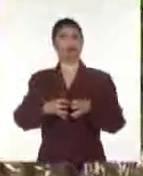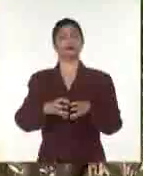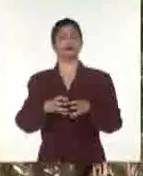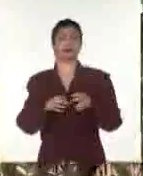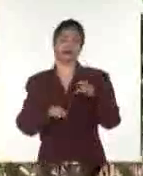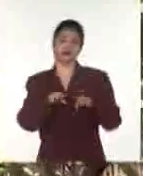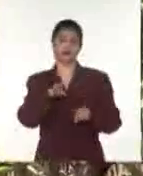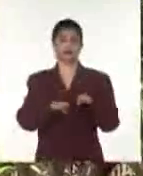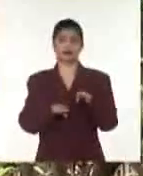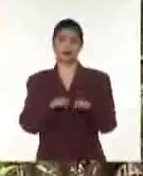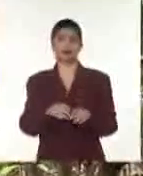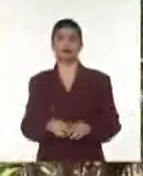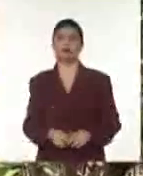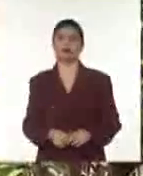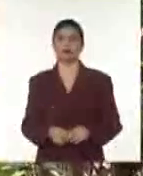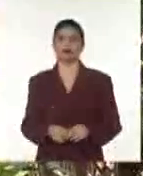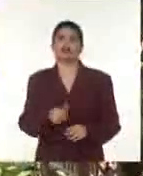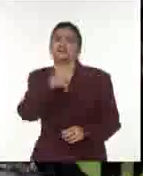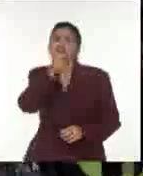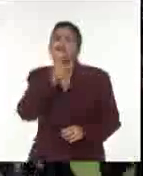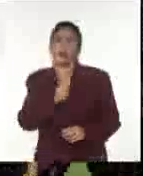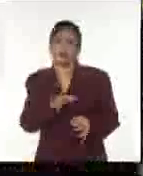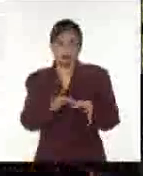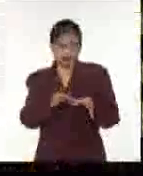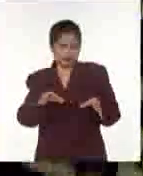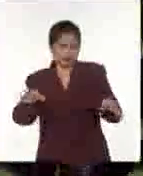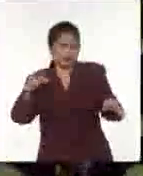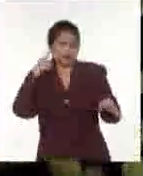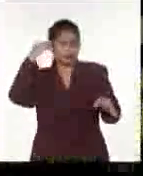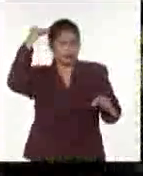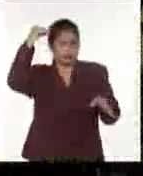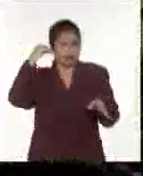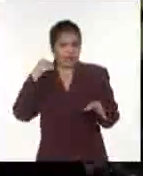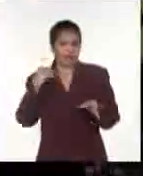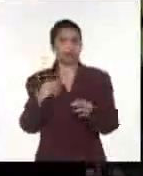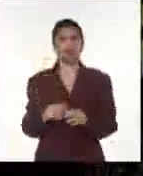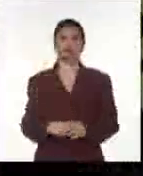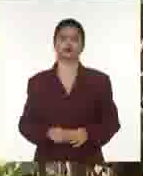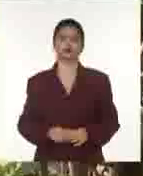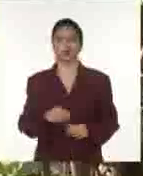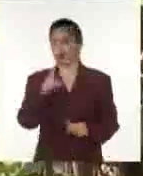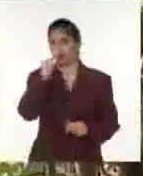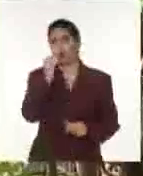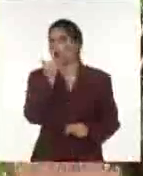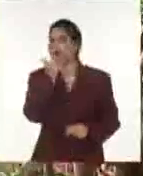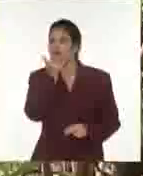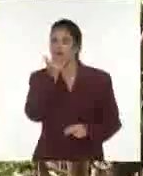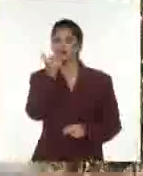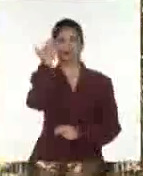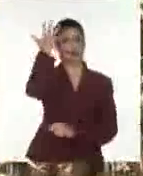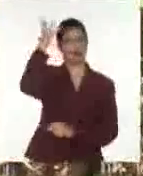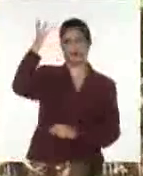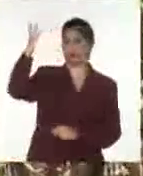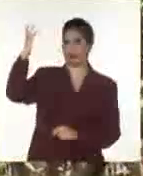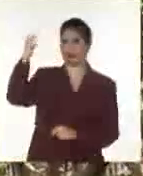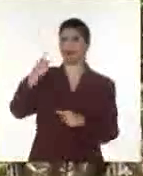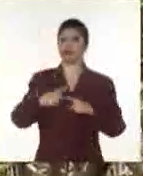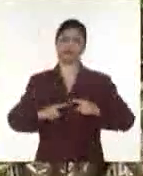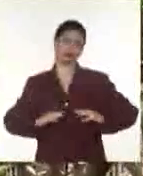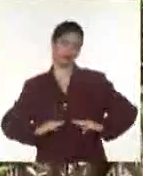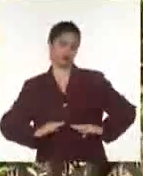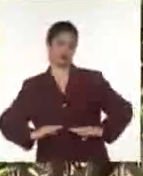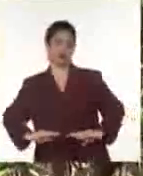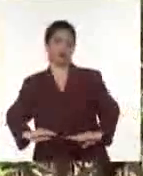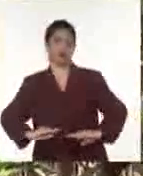que son parámetros fáciles de medir y no son destructivos. Además, la parte del suelo se mide extrayendo cores